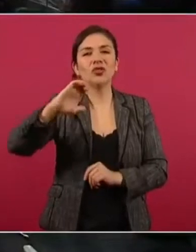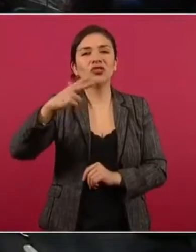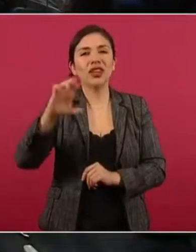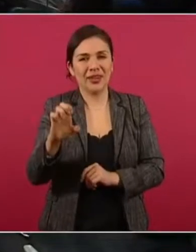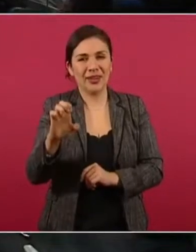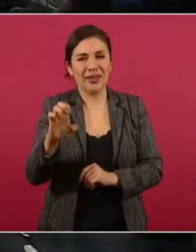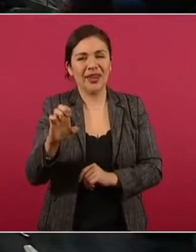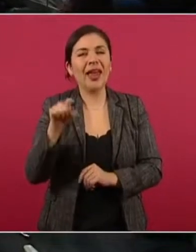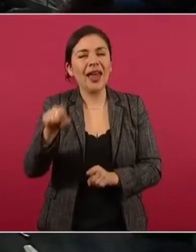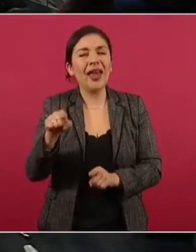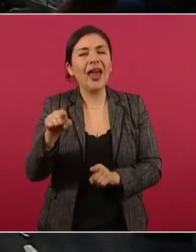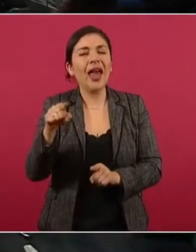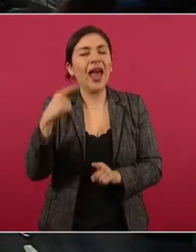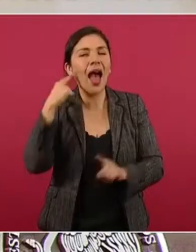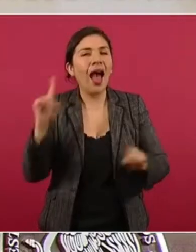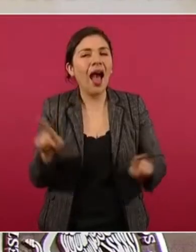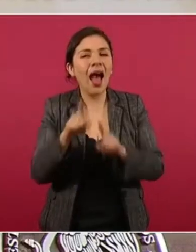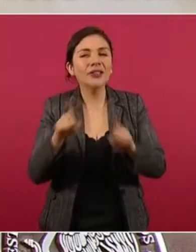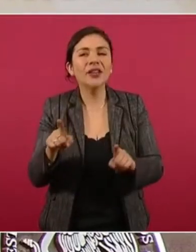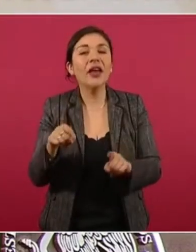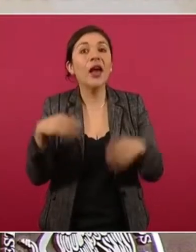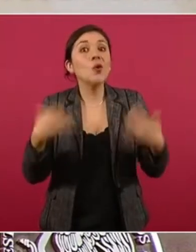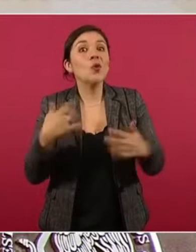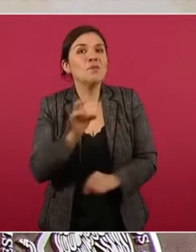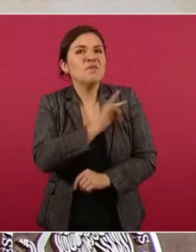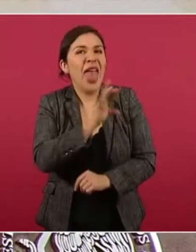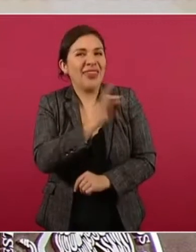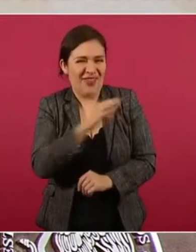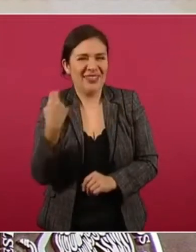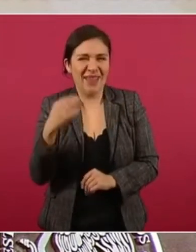y ponemos esa de uy, qué miedo.